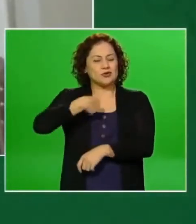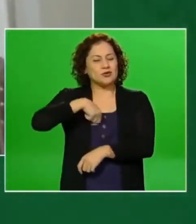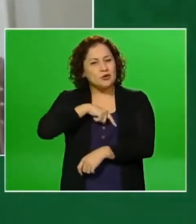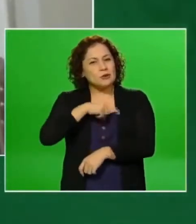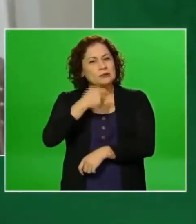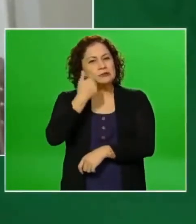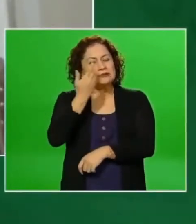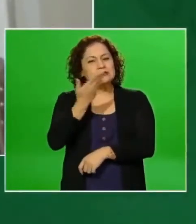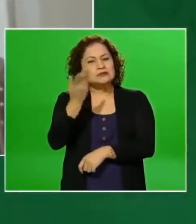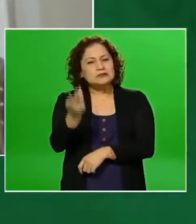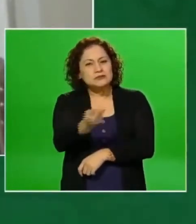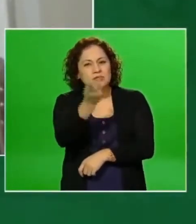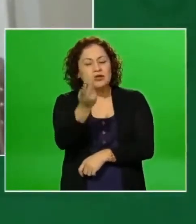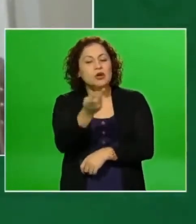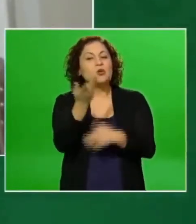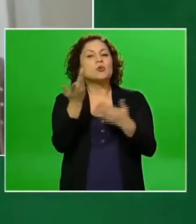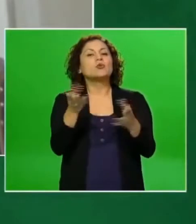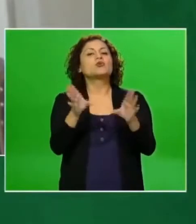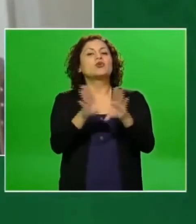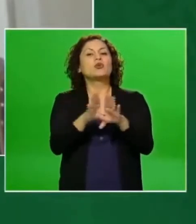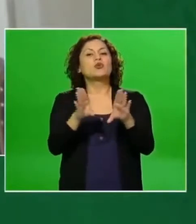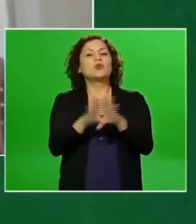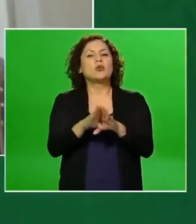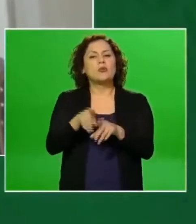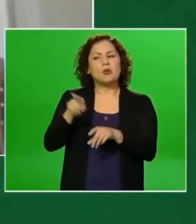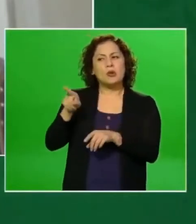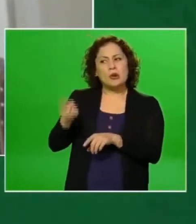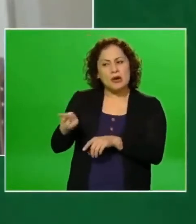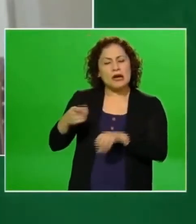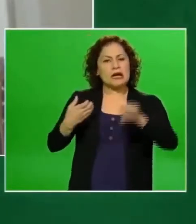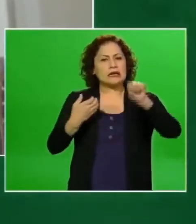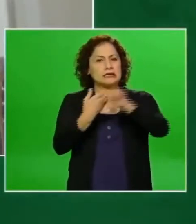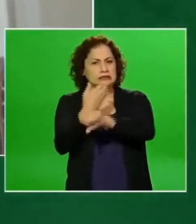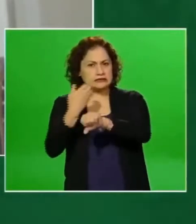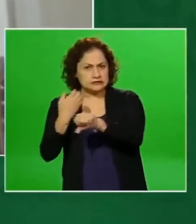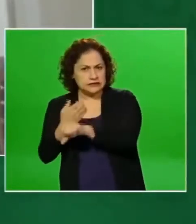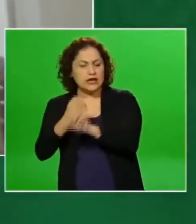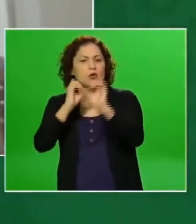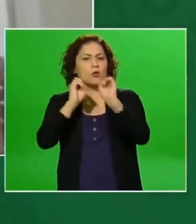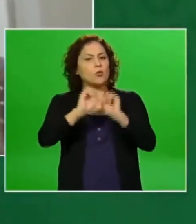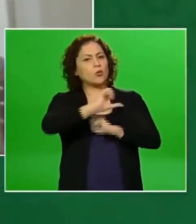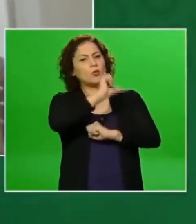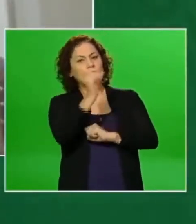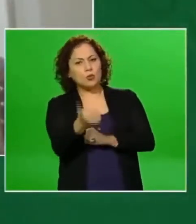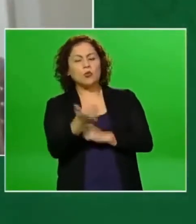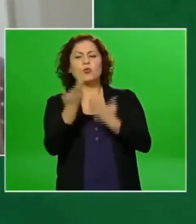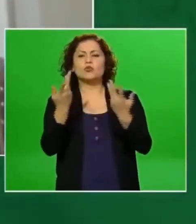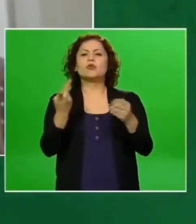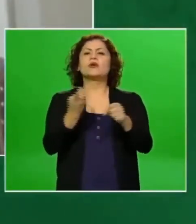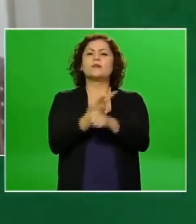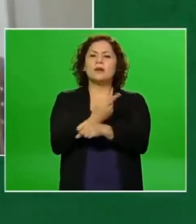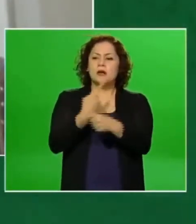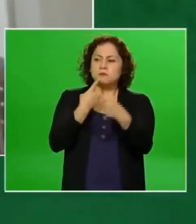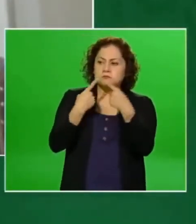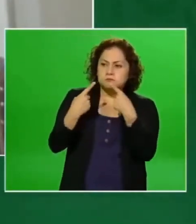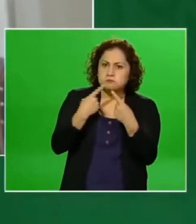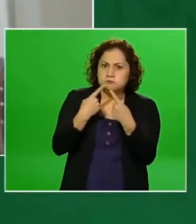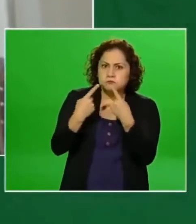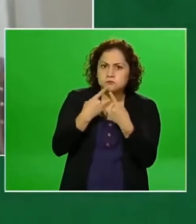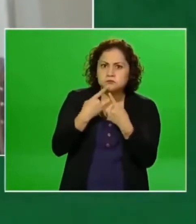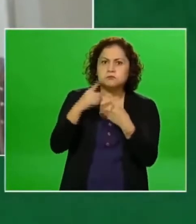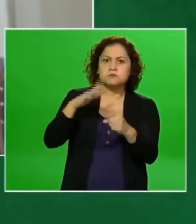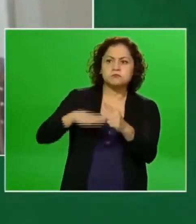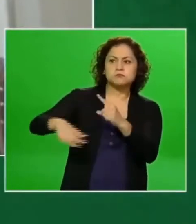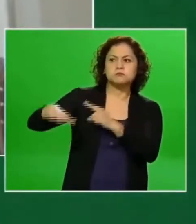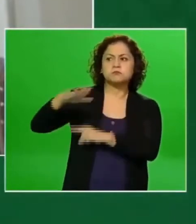pueden aclarar un poco más cuáles son los criterios que se están estableciendo, qué diálogos han tenido con los distintos